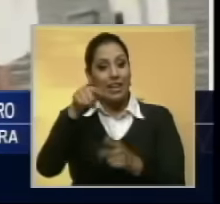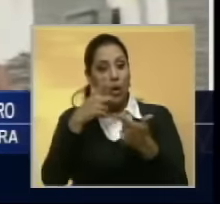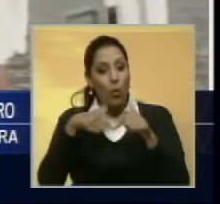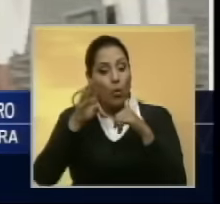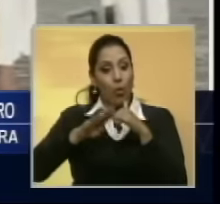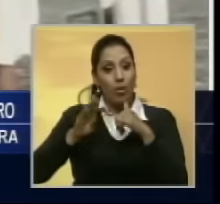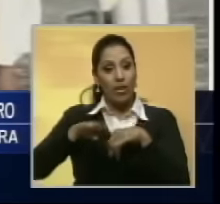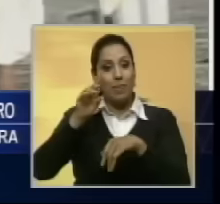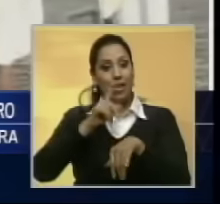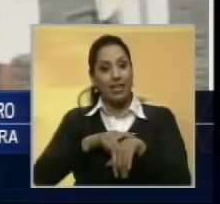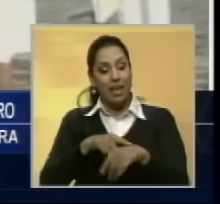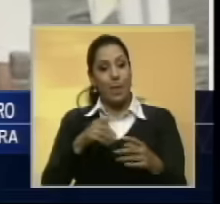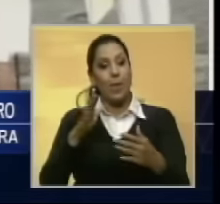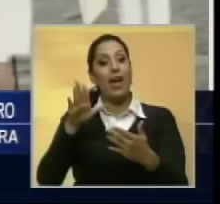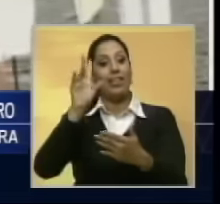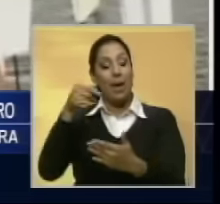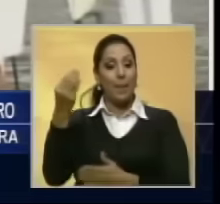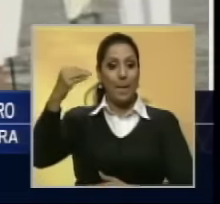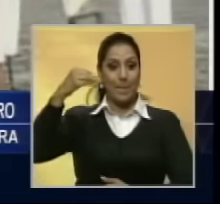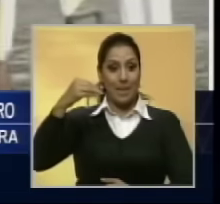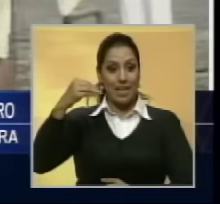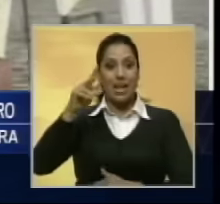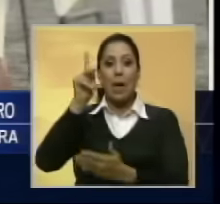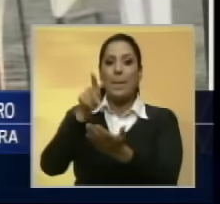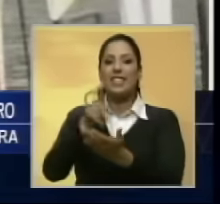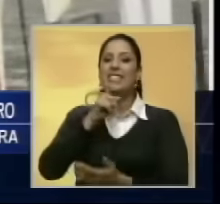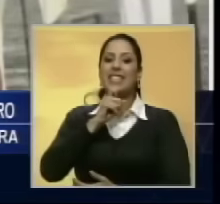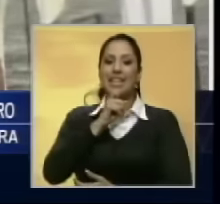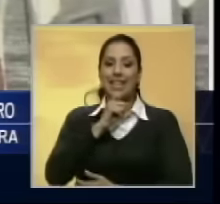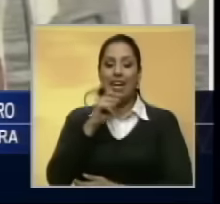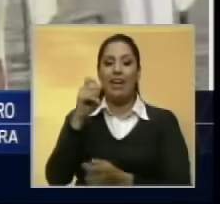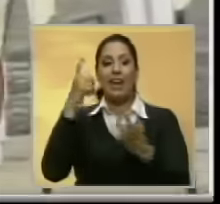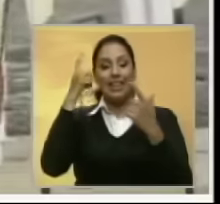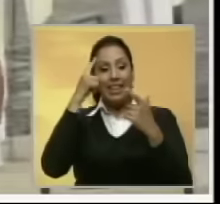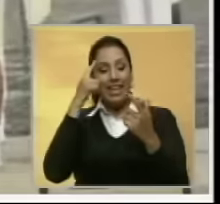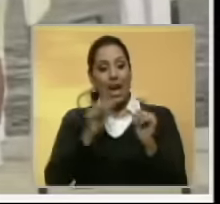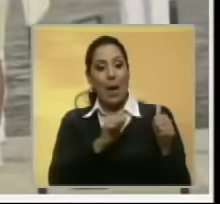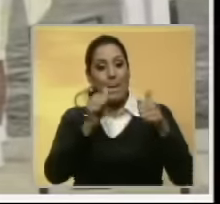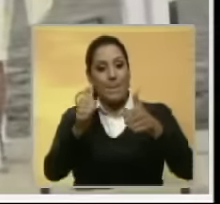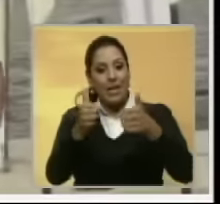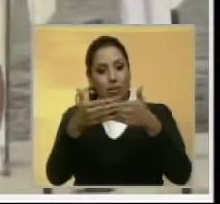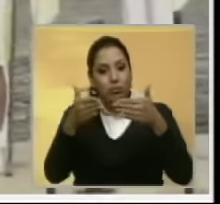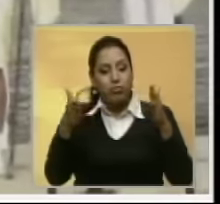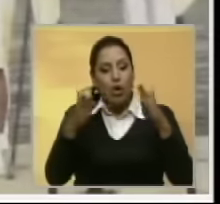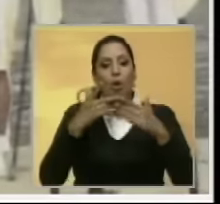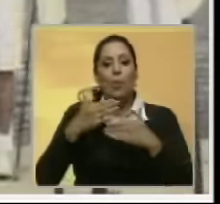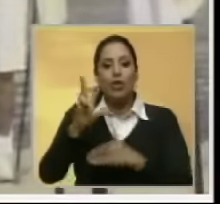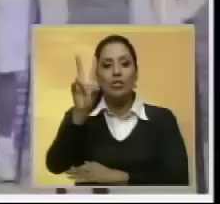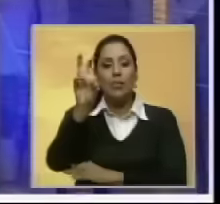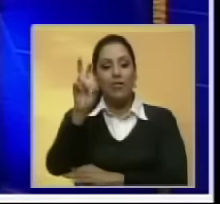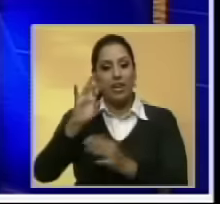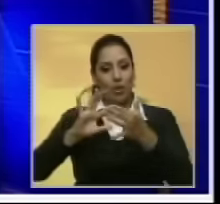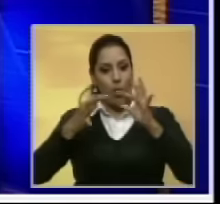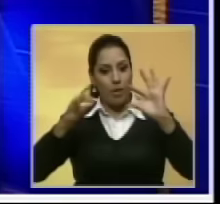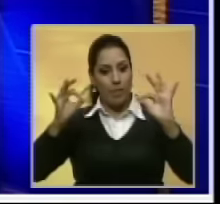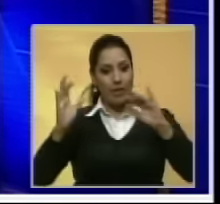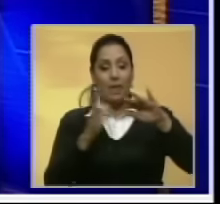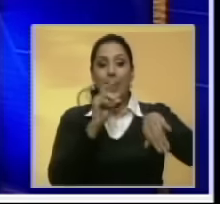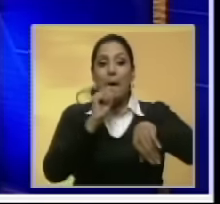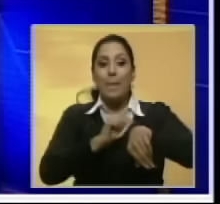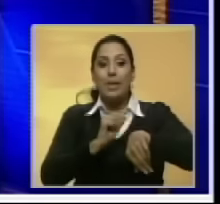última etapa de su periplo y además participará en la ceremonia inaugural del próximo viernes. En